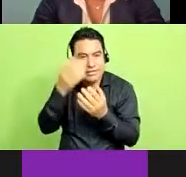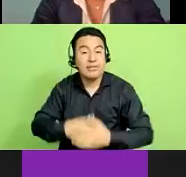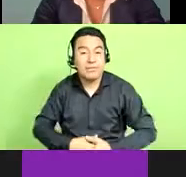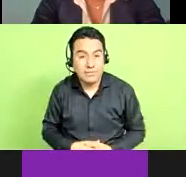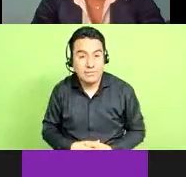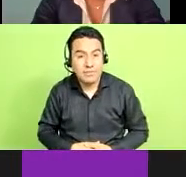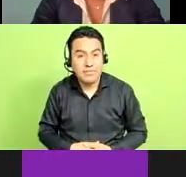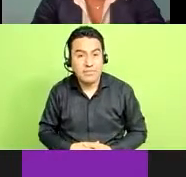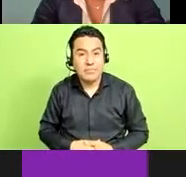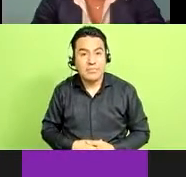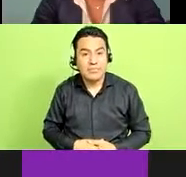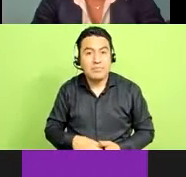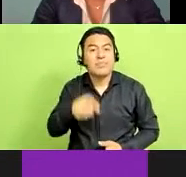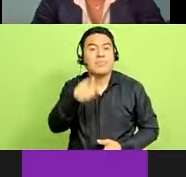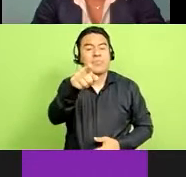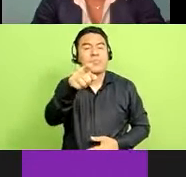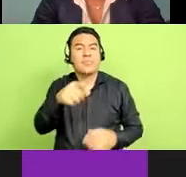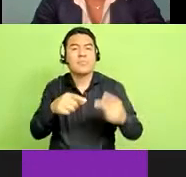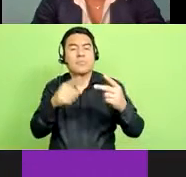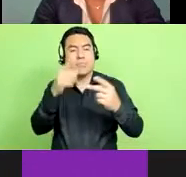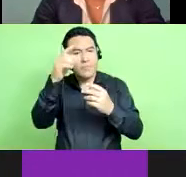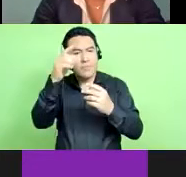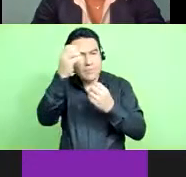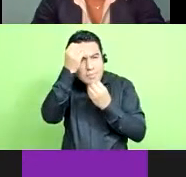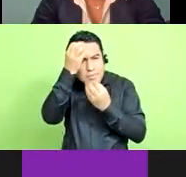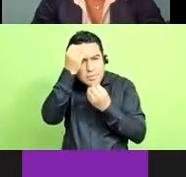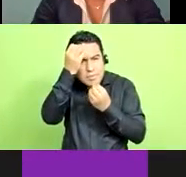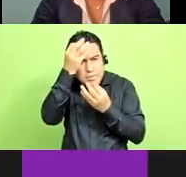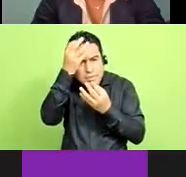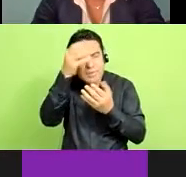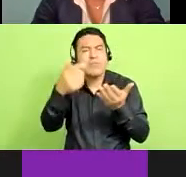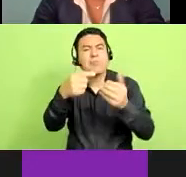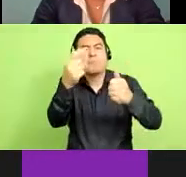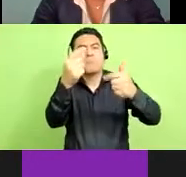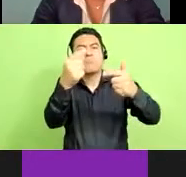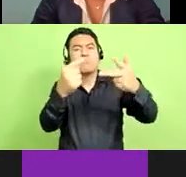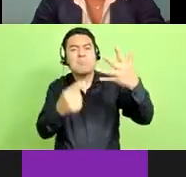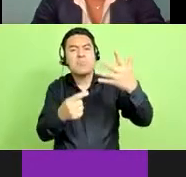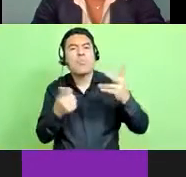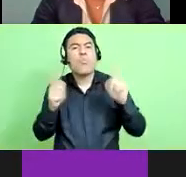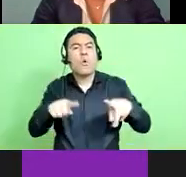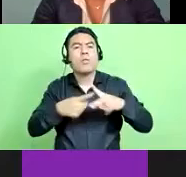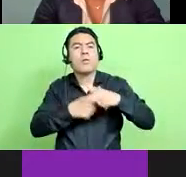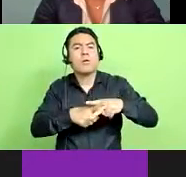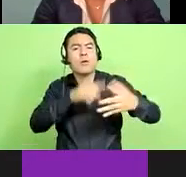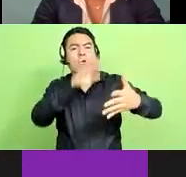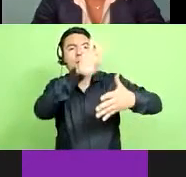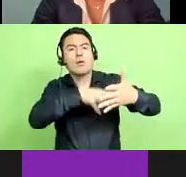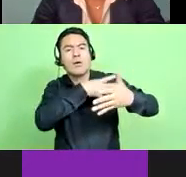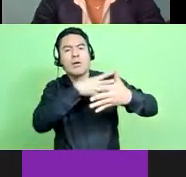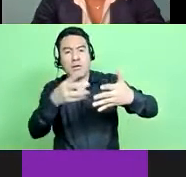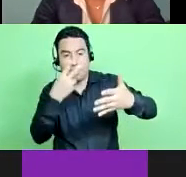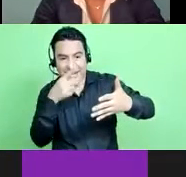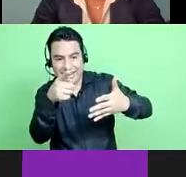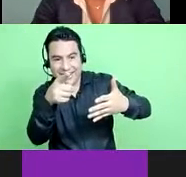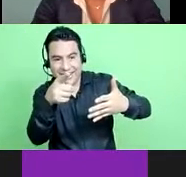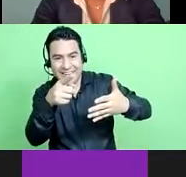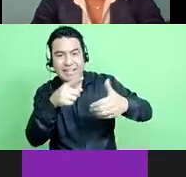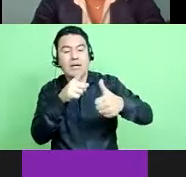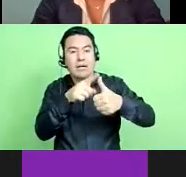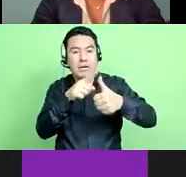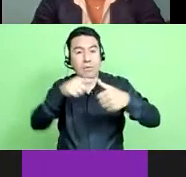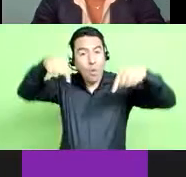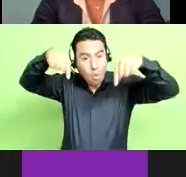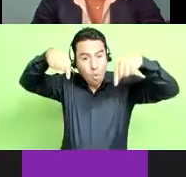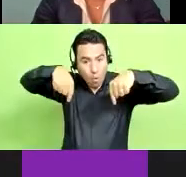etapa informativa respecto a las sesiones informativas tenemos desde el día 10 de enero es decir desde hoy al 18